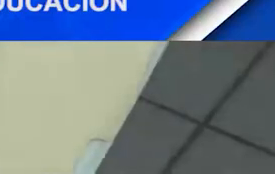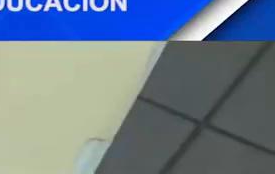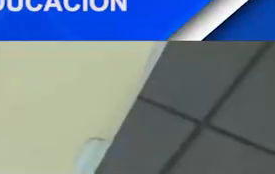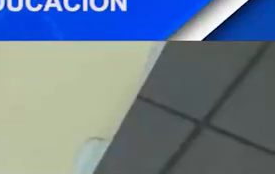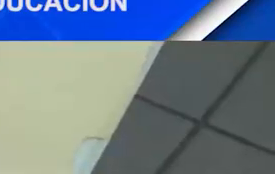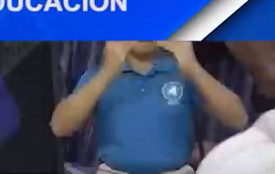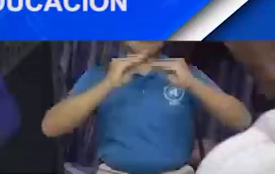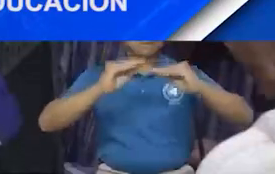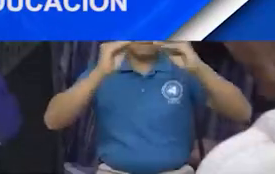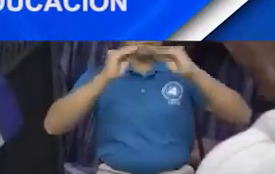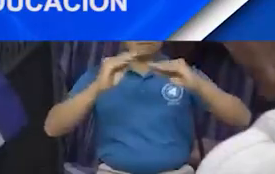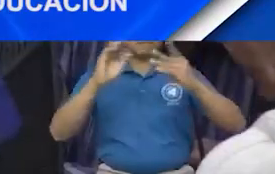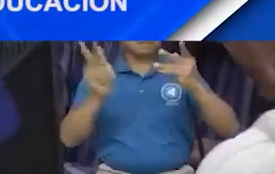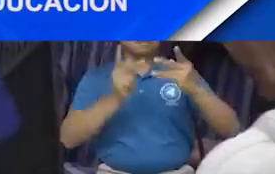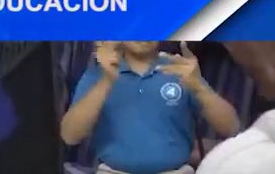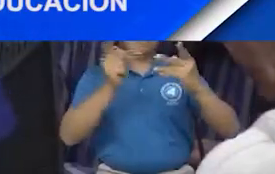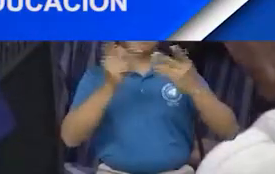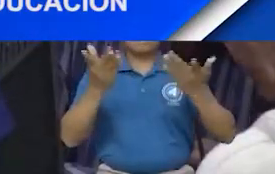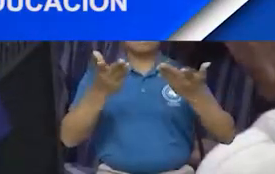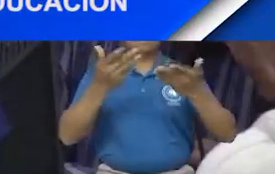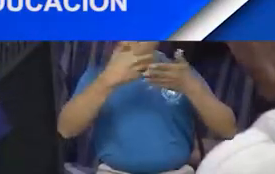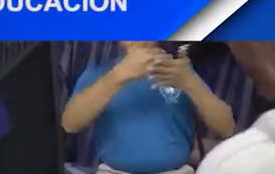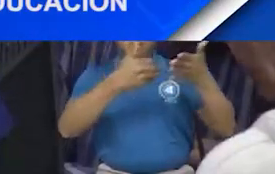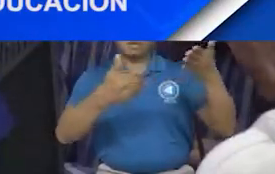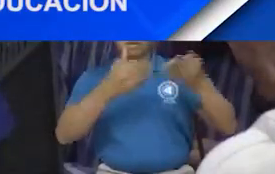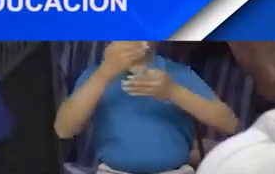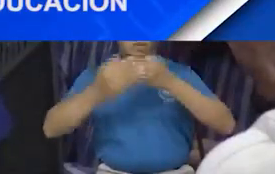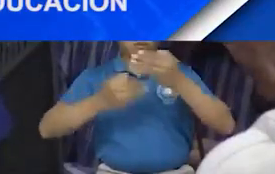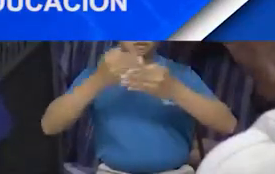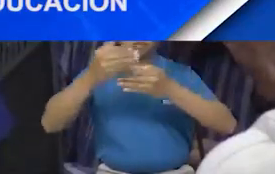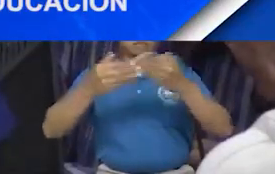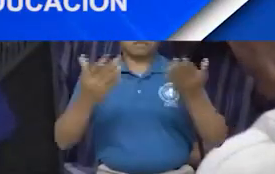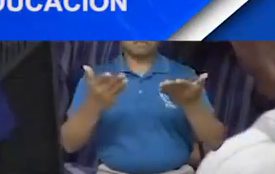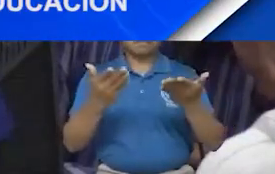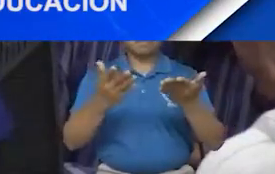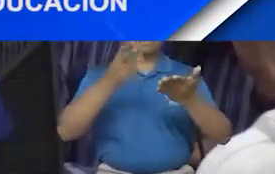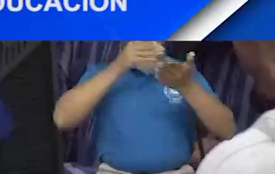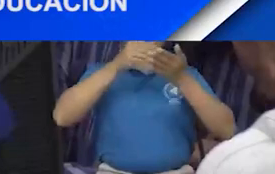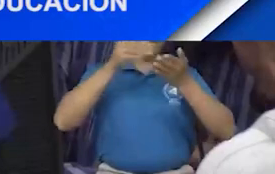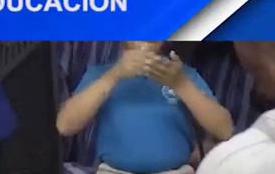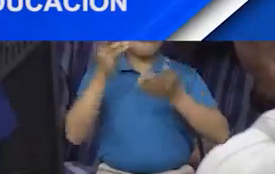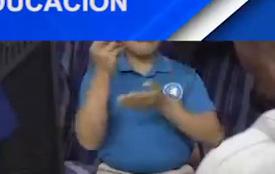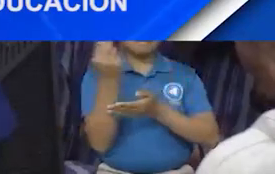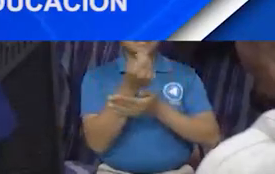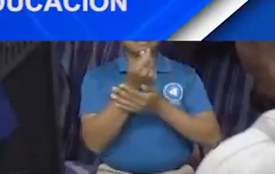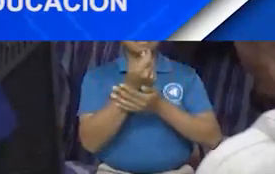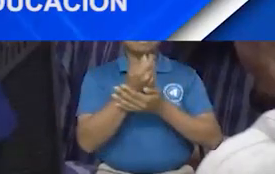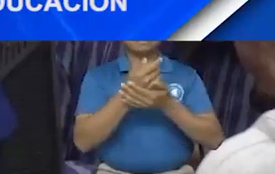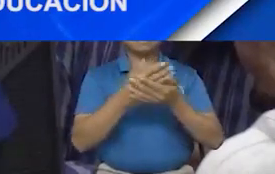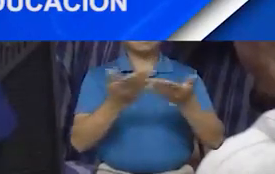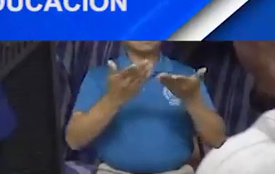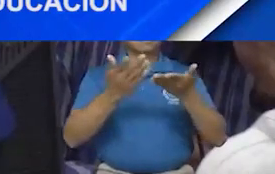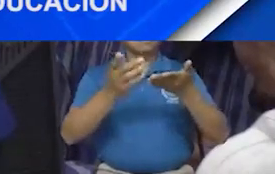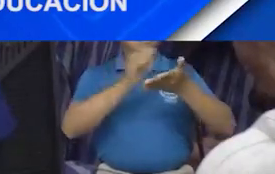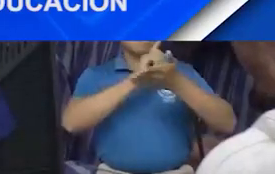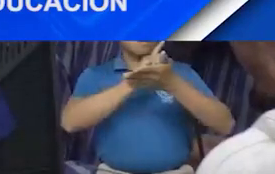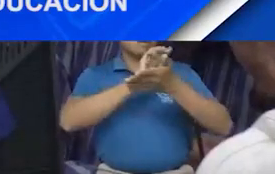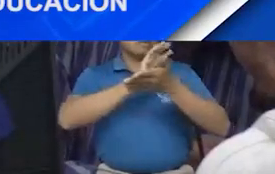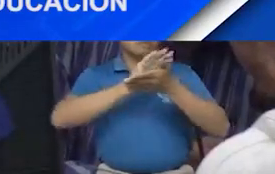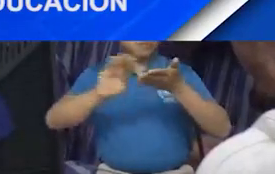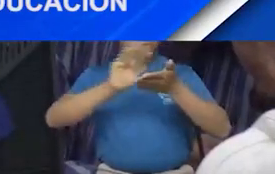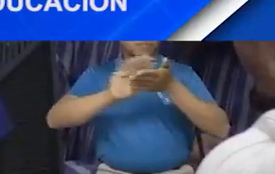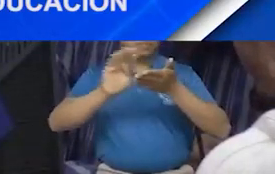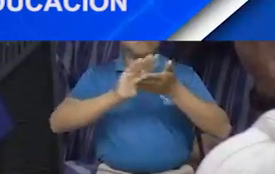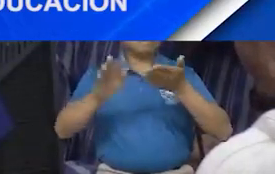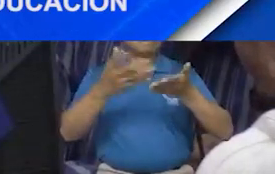de la educación, a que los trámites sean más rápidos, eliminando